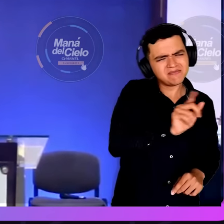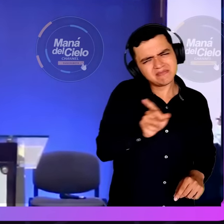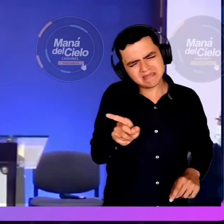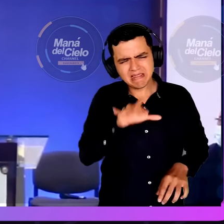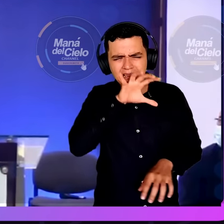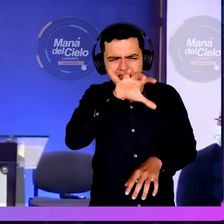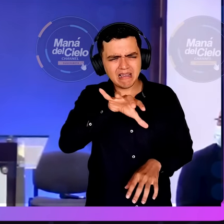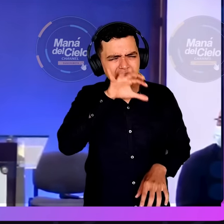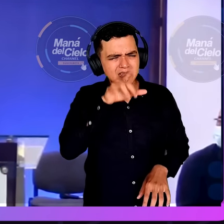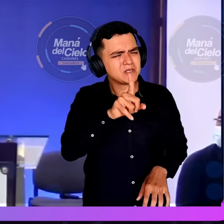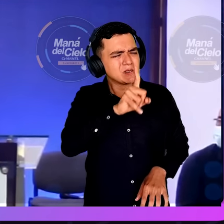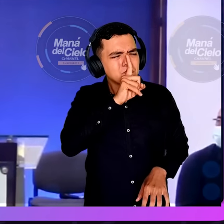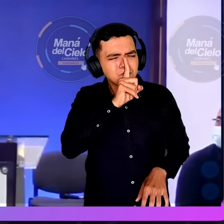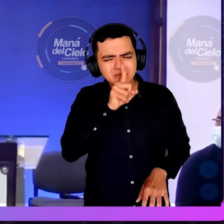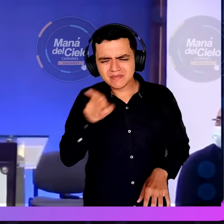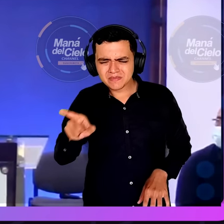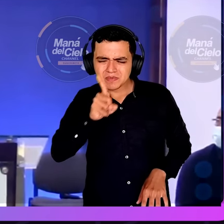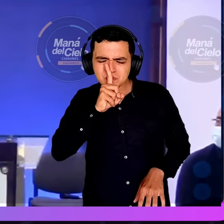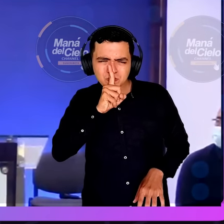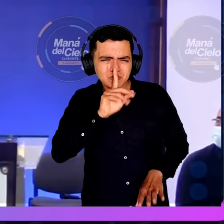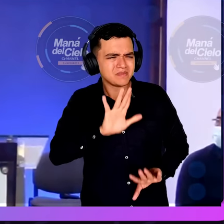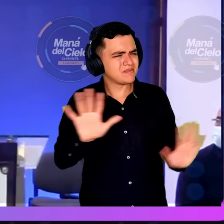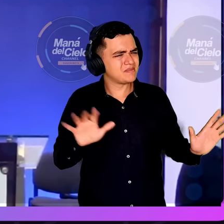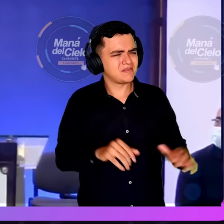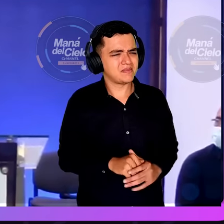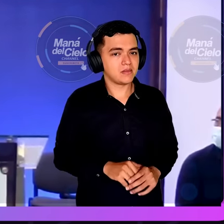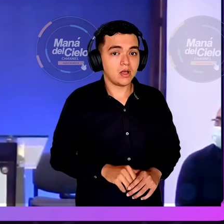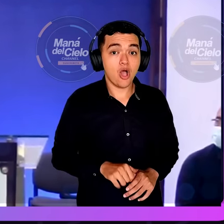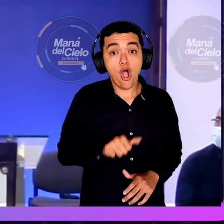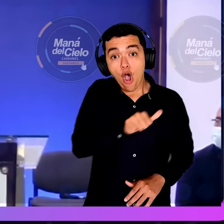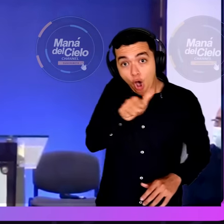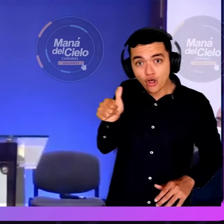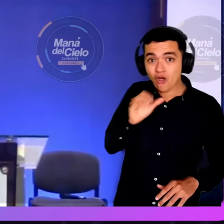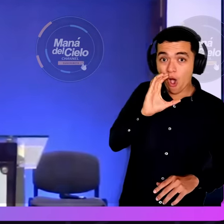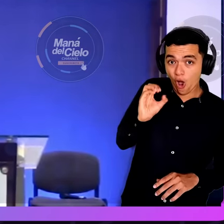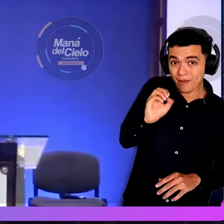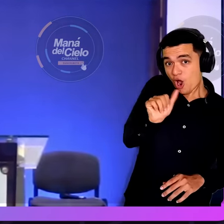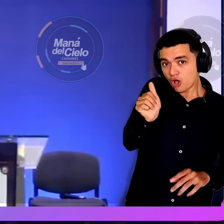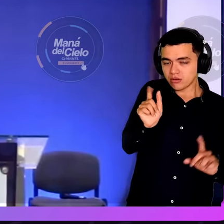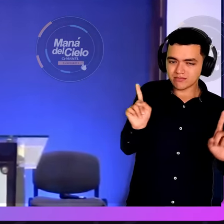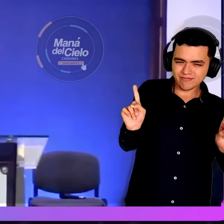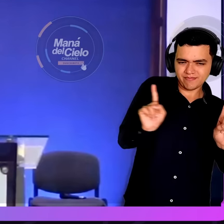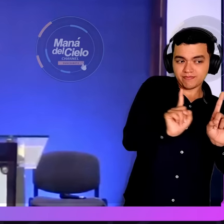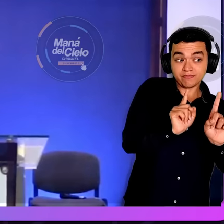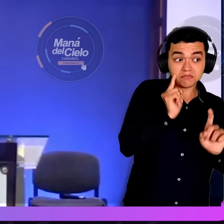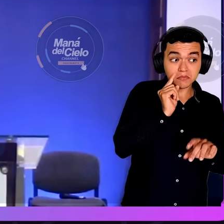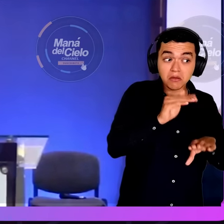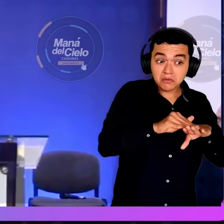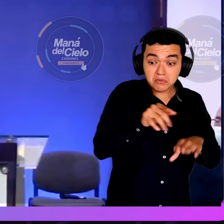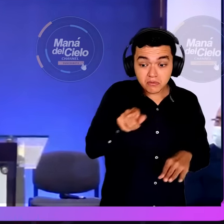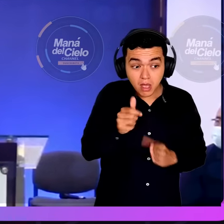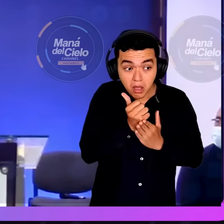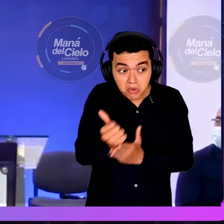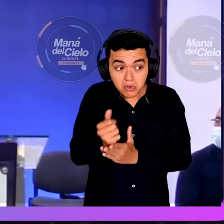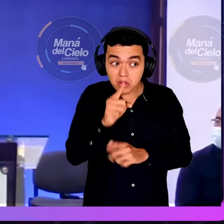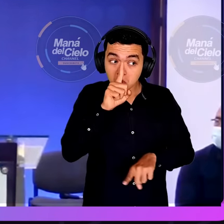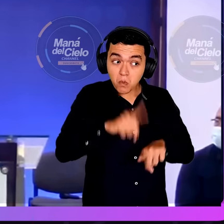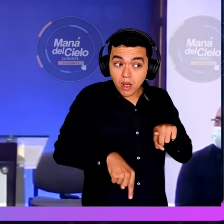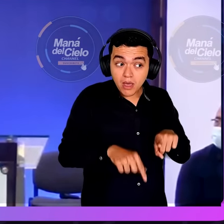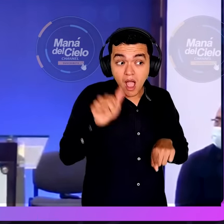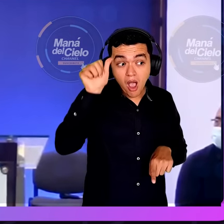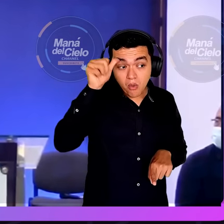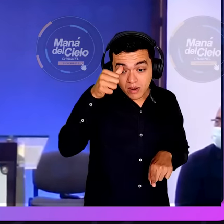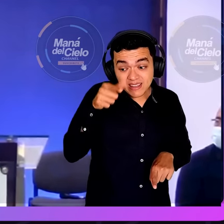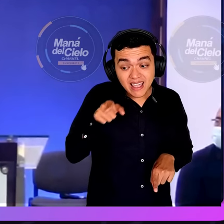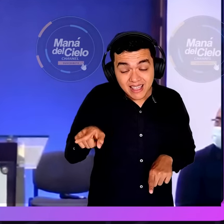bulla. Además, Señor, vea, como si al Señor hubiera que hacerle caer en cuenta, pero los humanos somos así y Dios nos entiende. Oiga, Señor, tú no le puedes hacer el milagro a